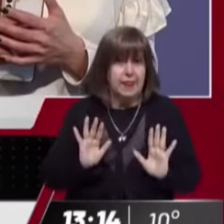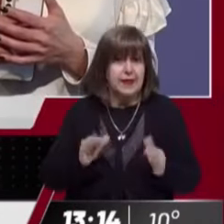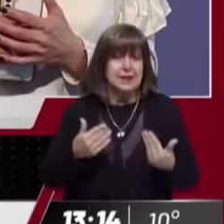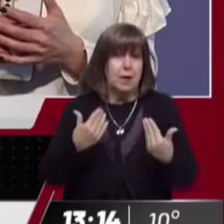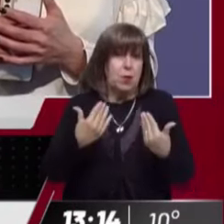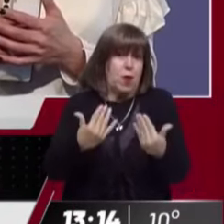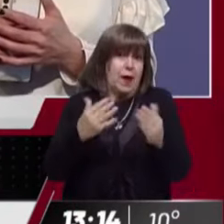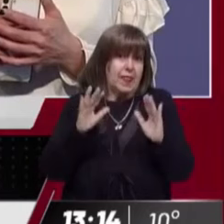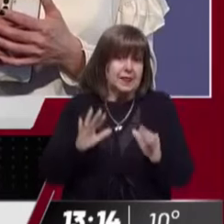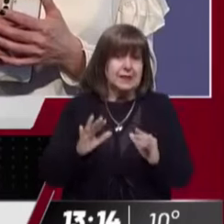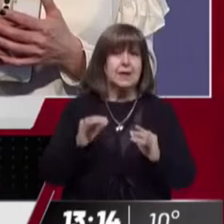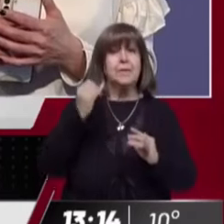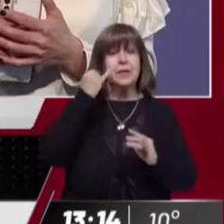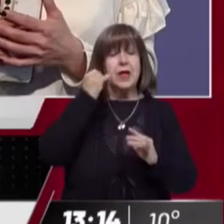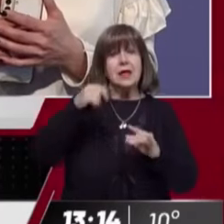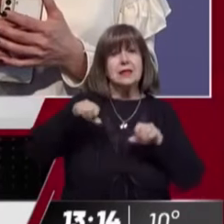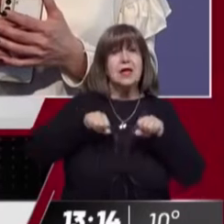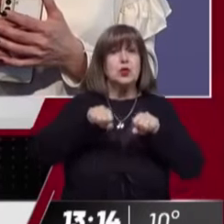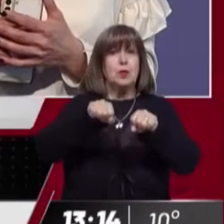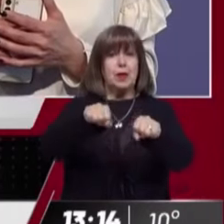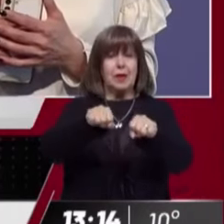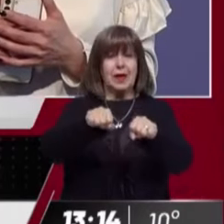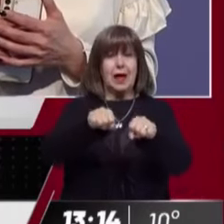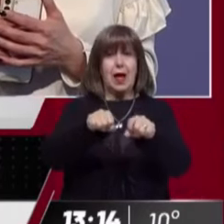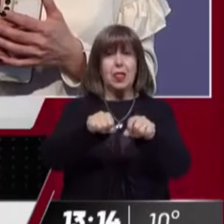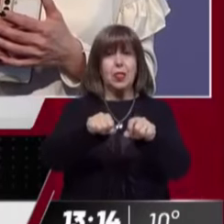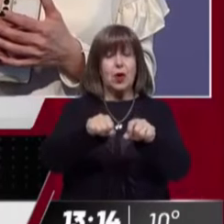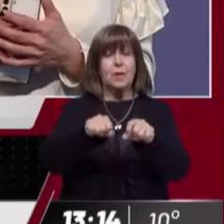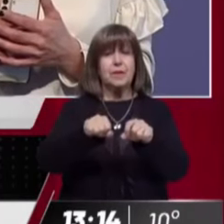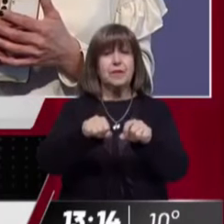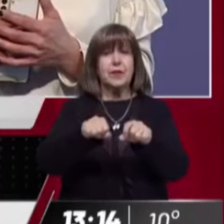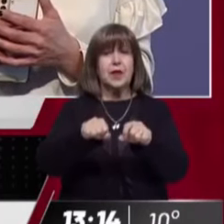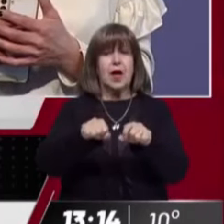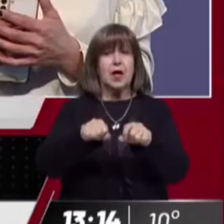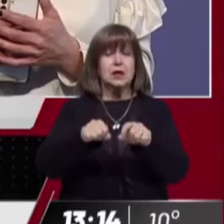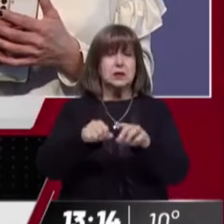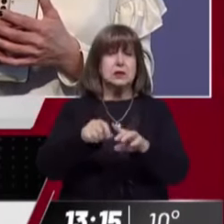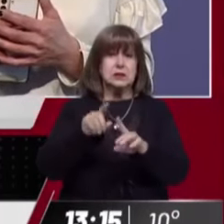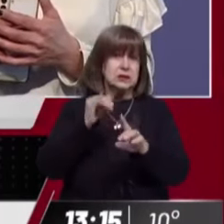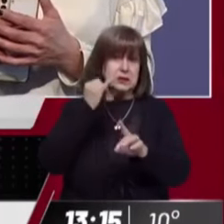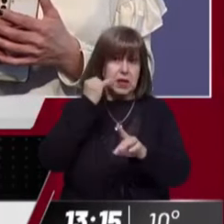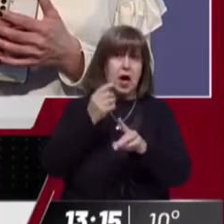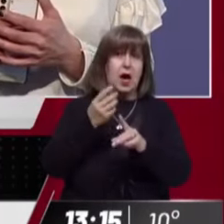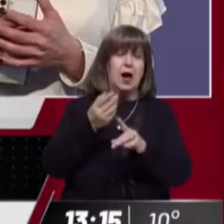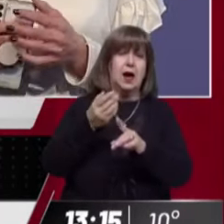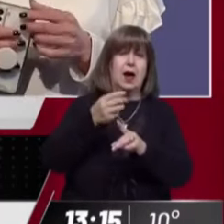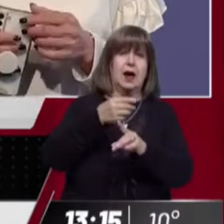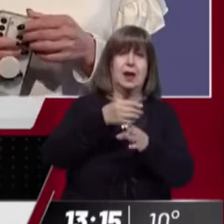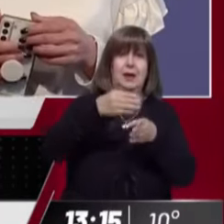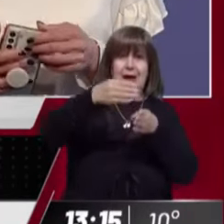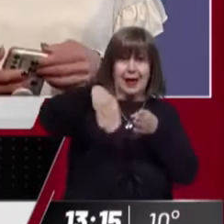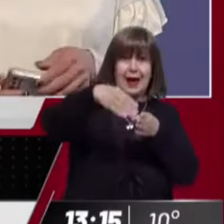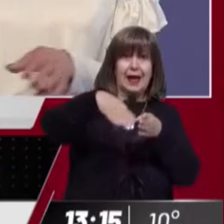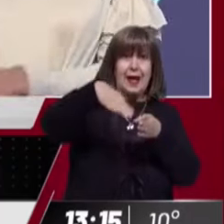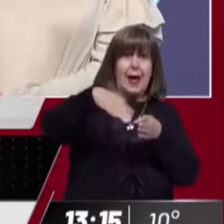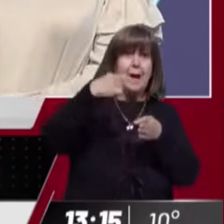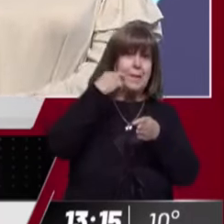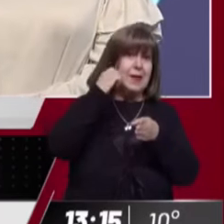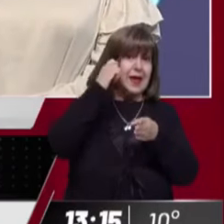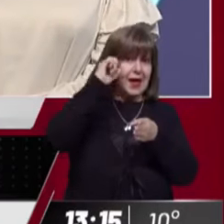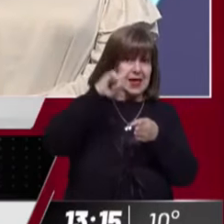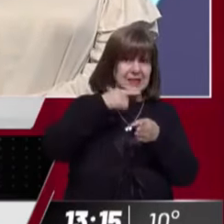robos que han ocurrido en este supermercado y en las inmediaciones son recurrentes. La semana pasada justamente en calle Míguez, donde